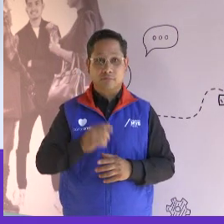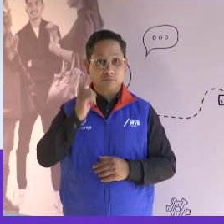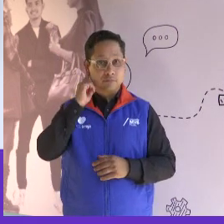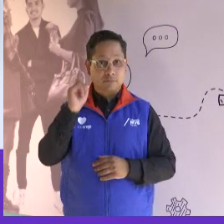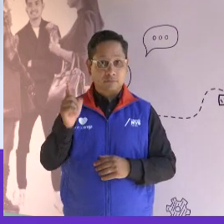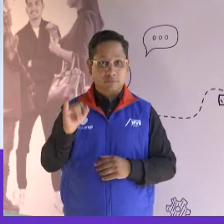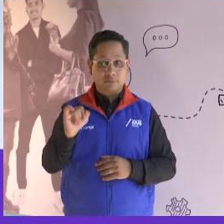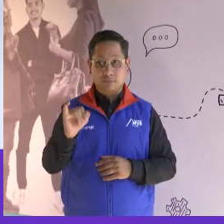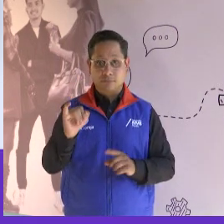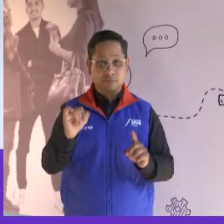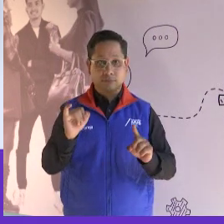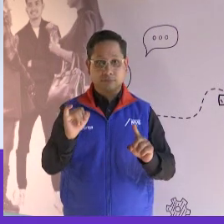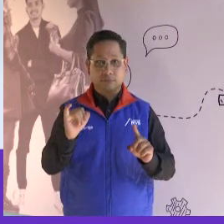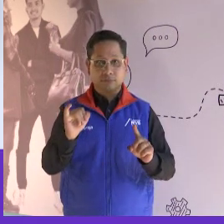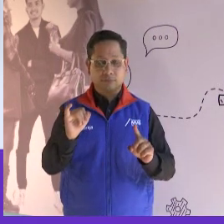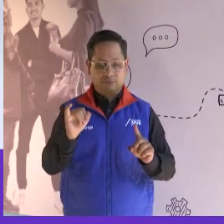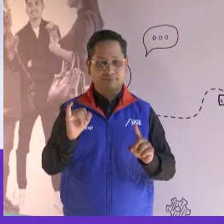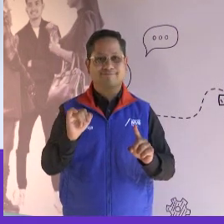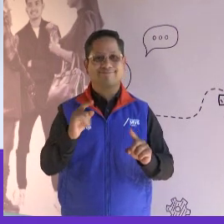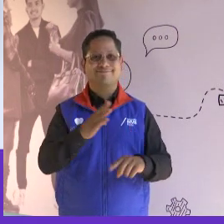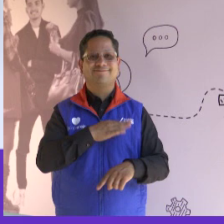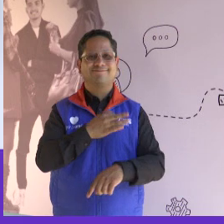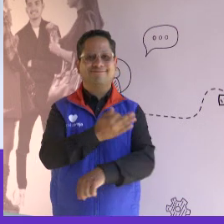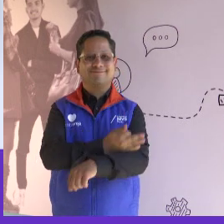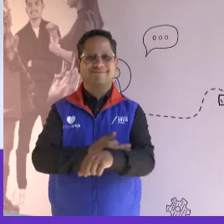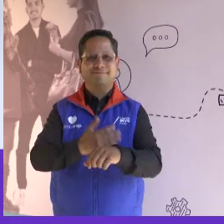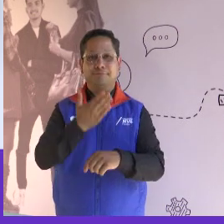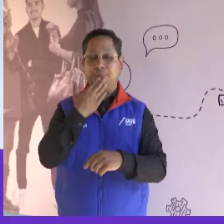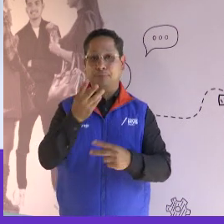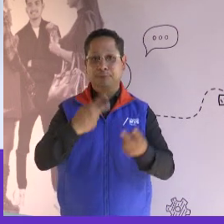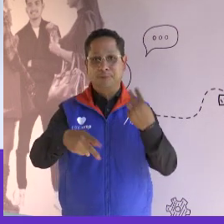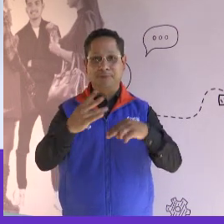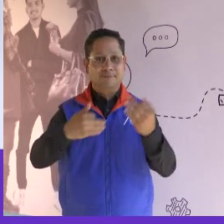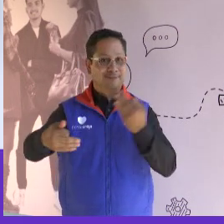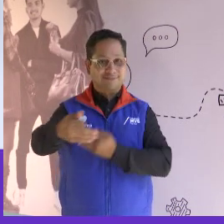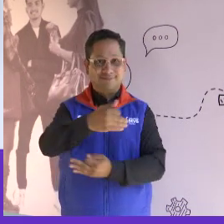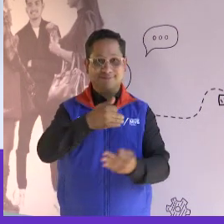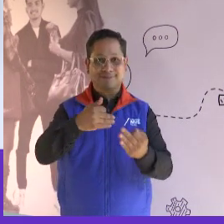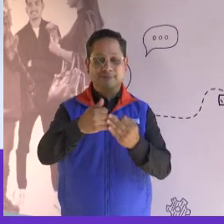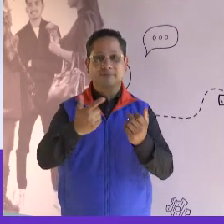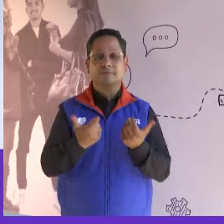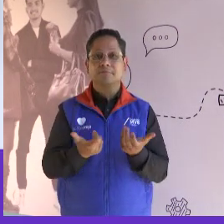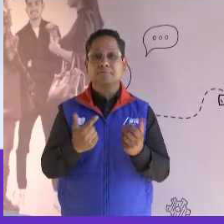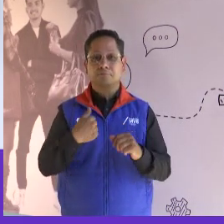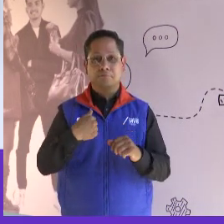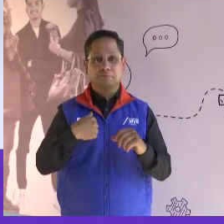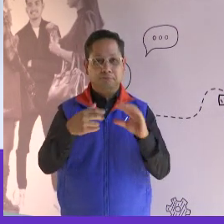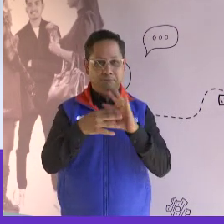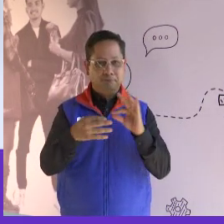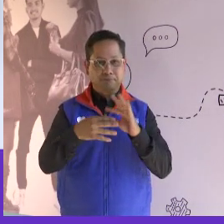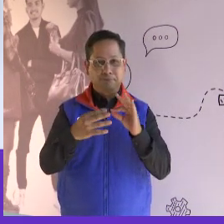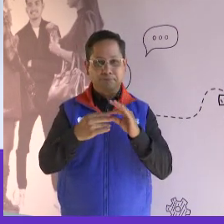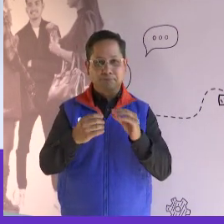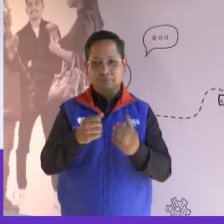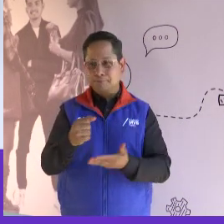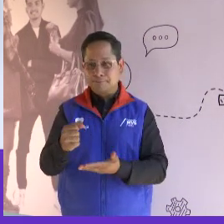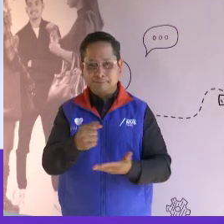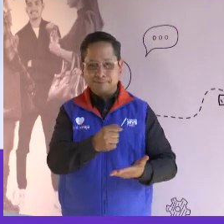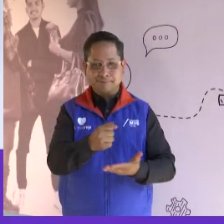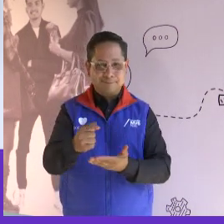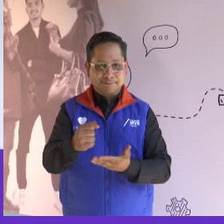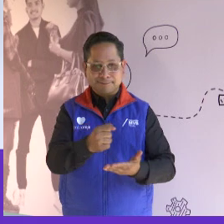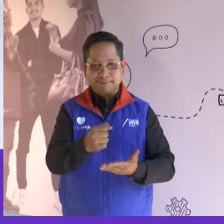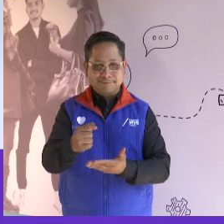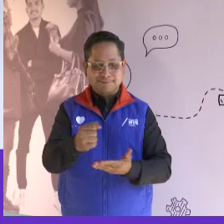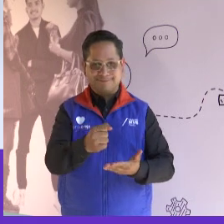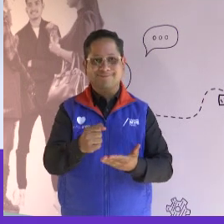¿verdad? Sí. Buenas tardes, bienvenidos a todos y todas. Y yo voy a moderar un poco el panel